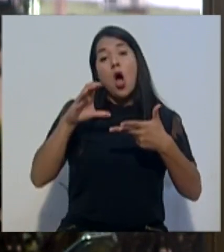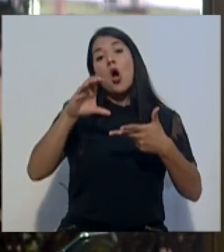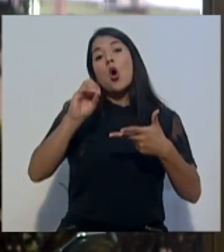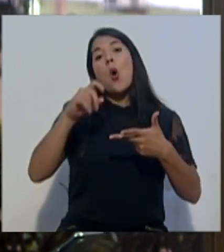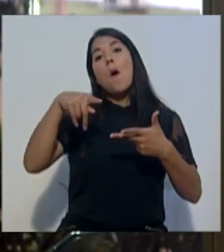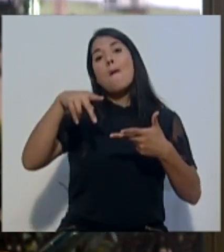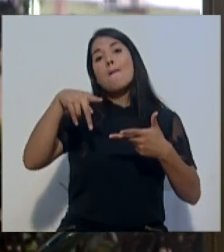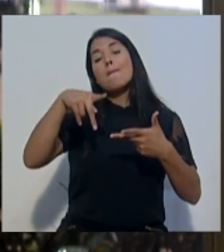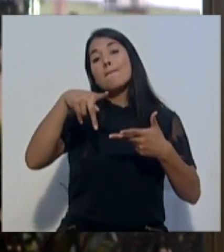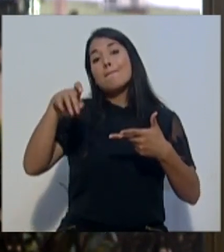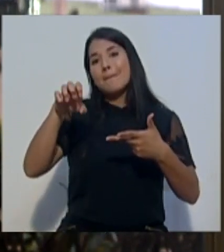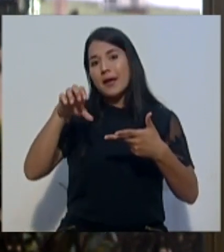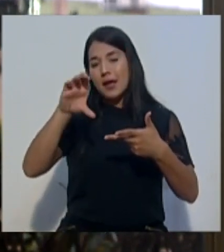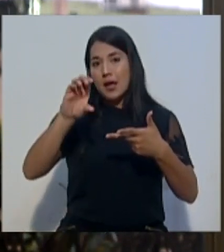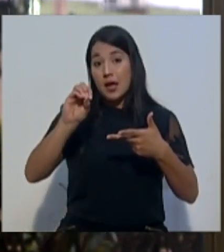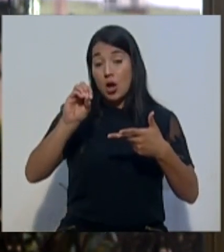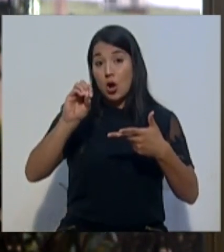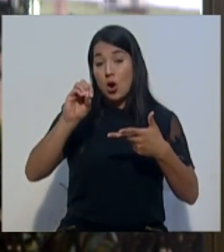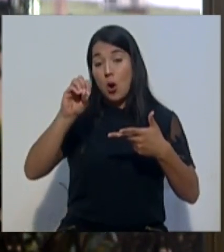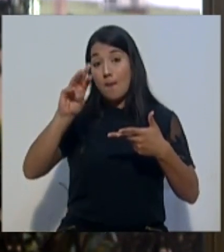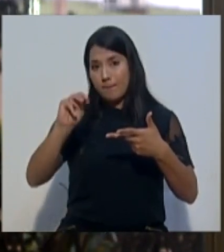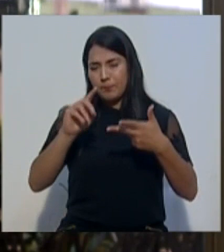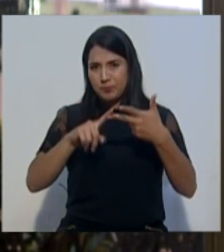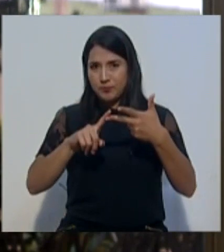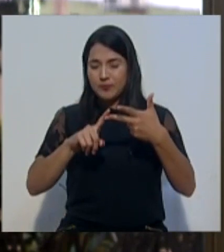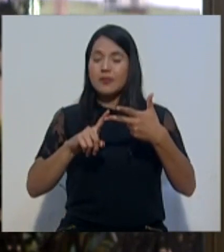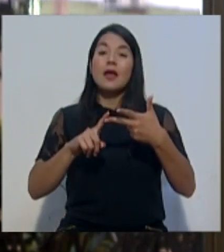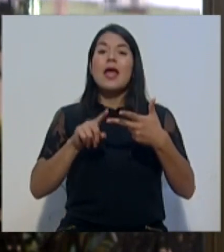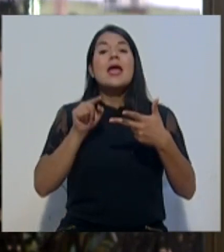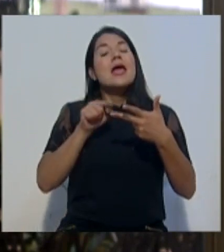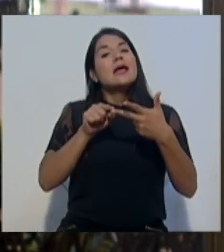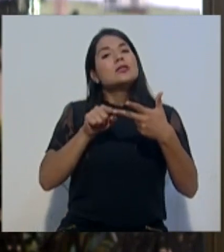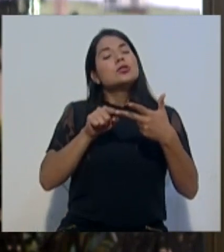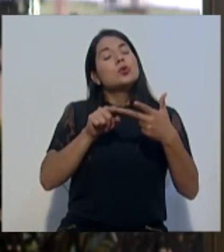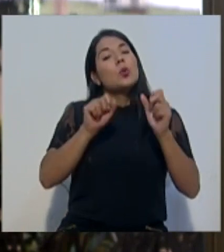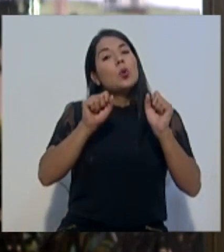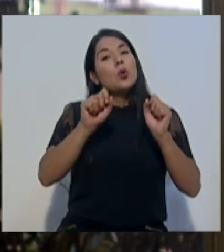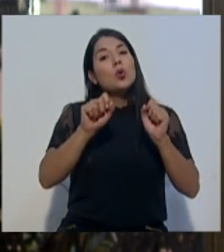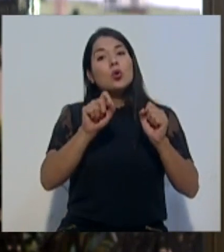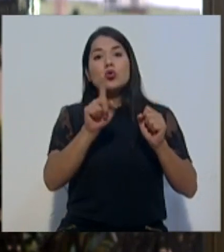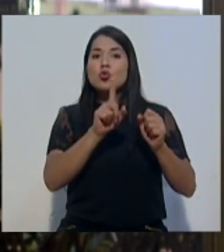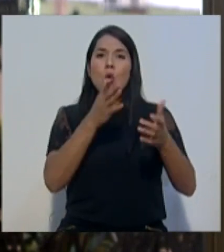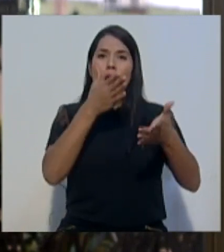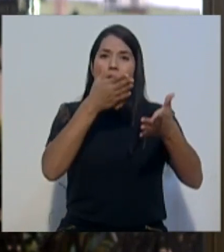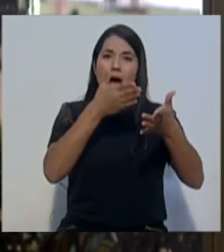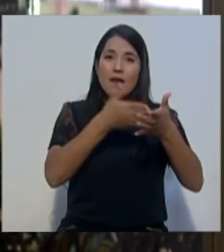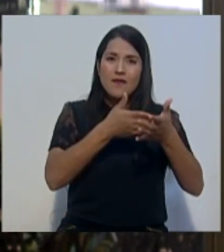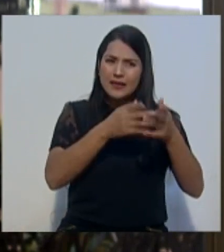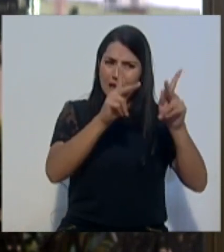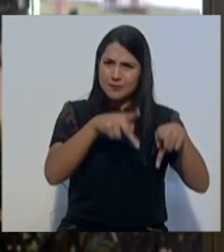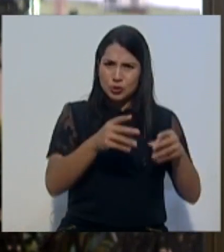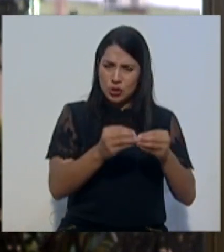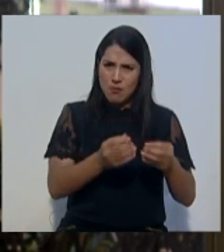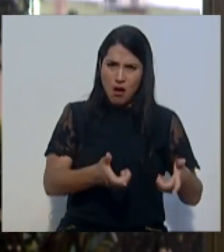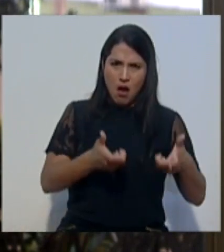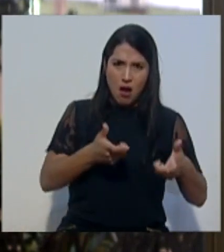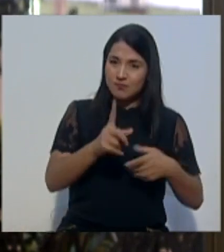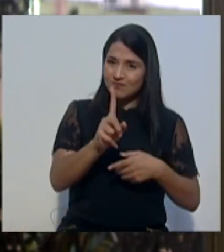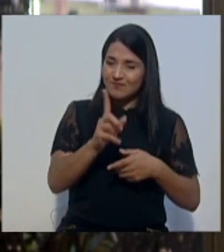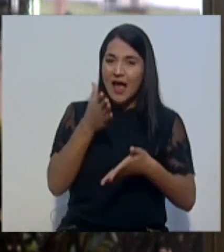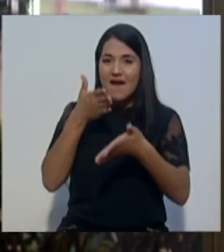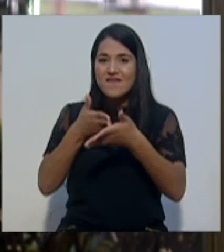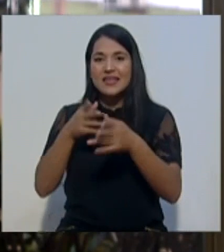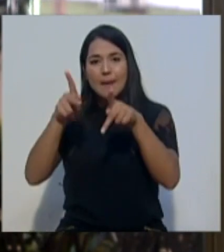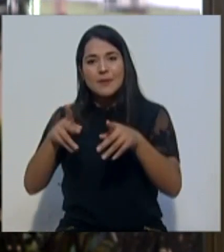Coprocom afirman que esto, fuera de afectar a las personas más pudientes del país, afecta a los más pobres. ¿Qué papel